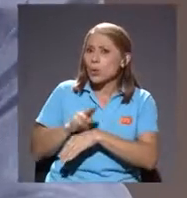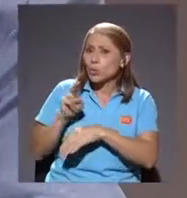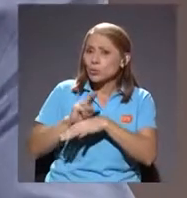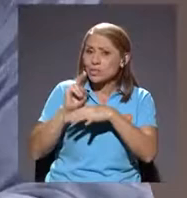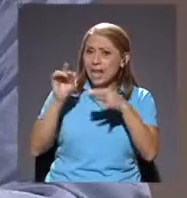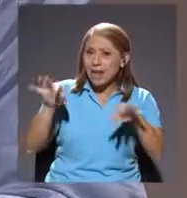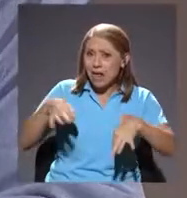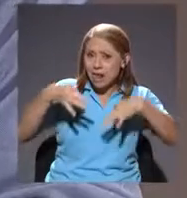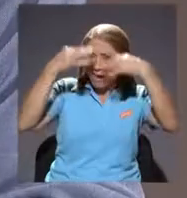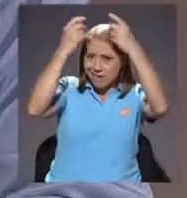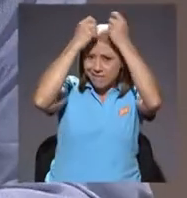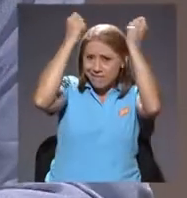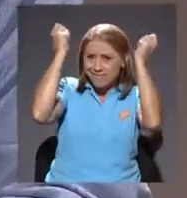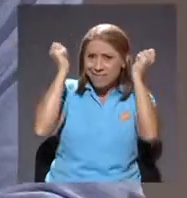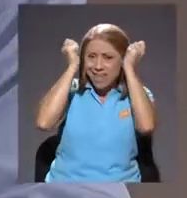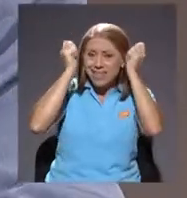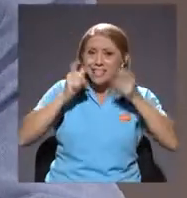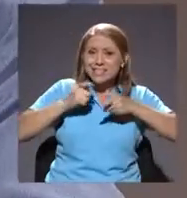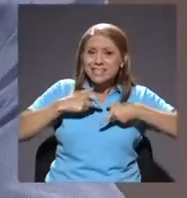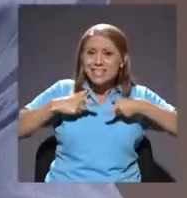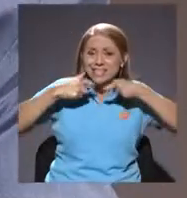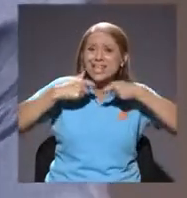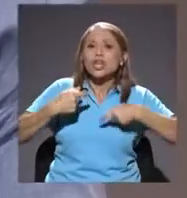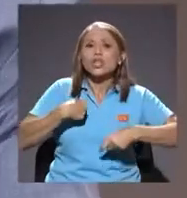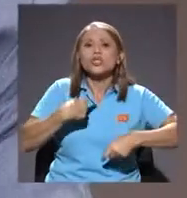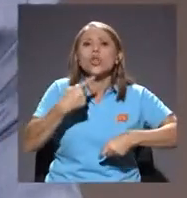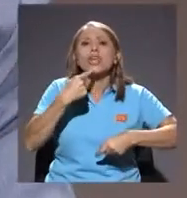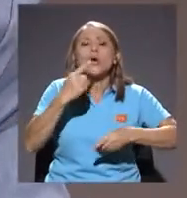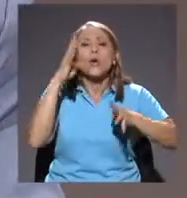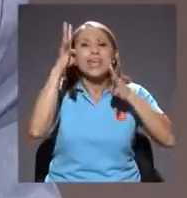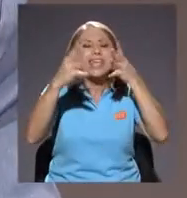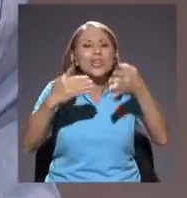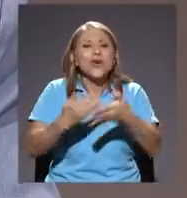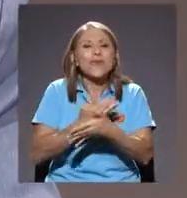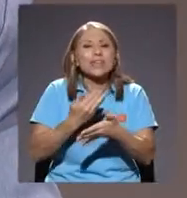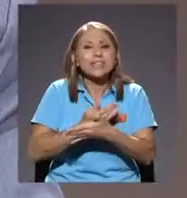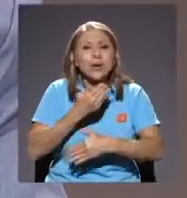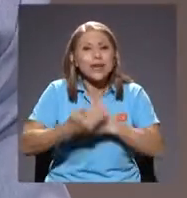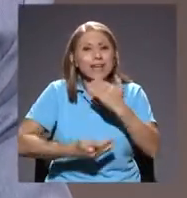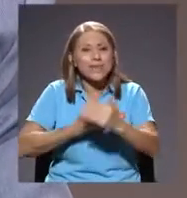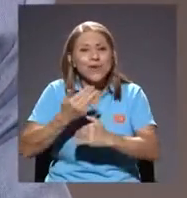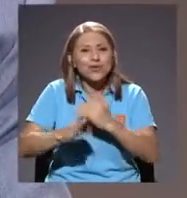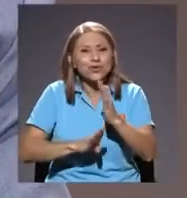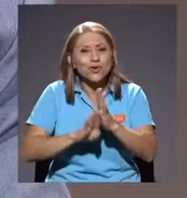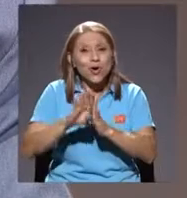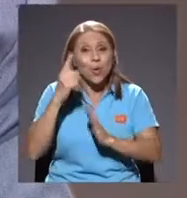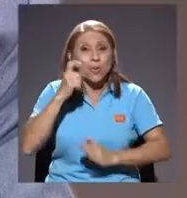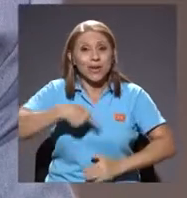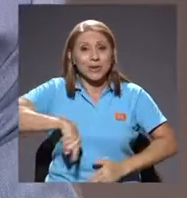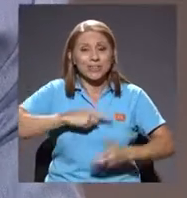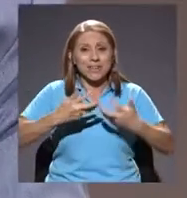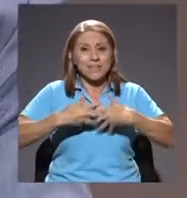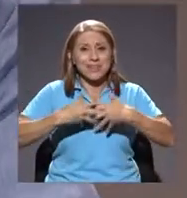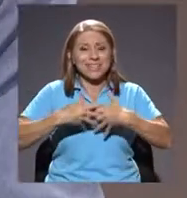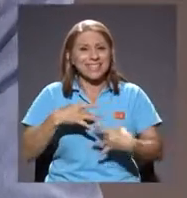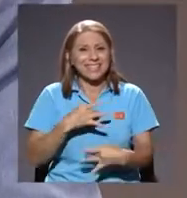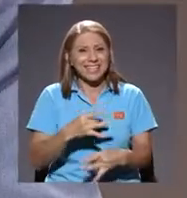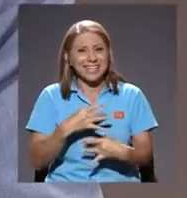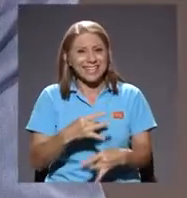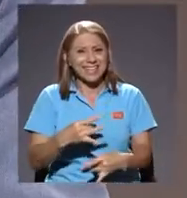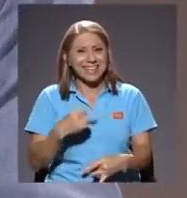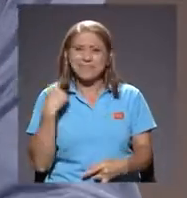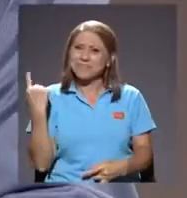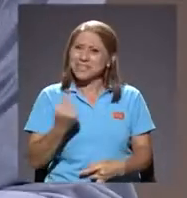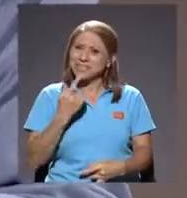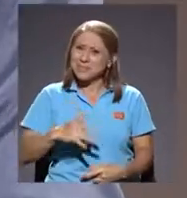y yo digo innovación evolución es porque es interesante nuestra empresa realmente y siempre me